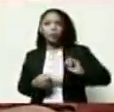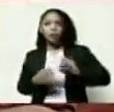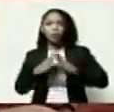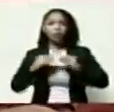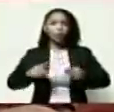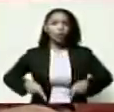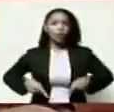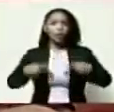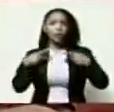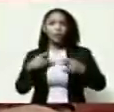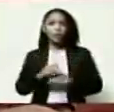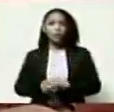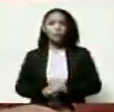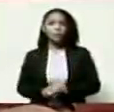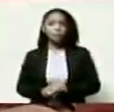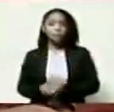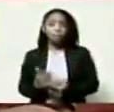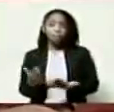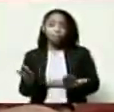pues. Y